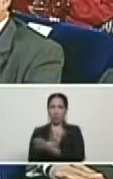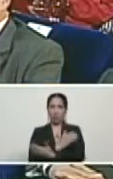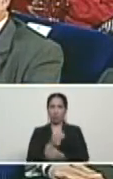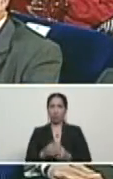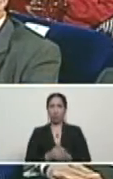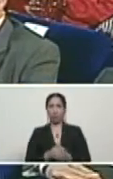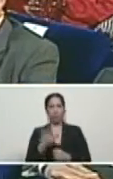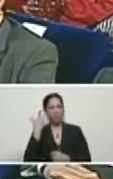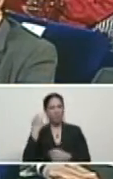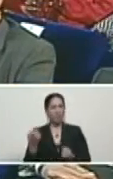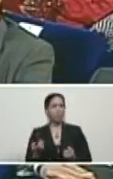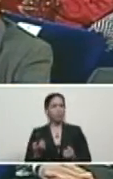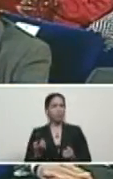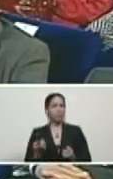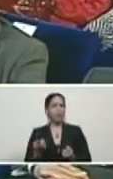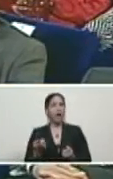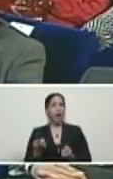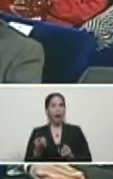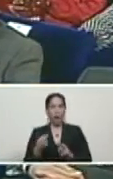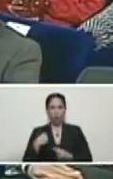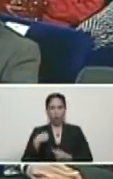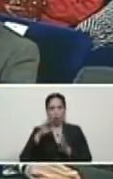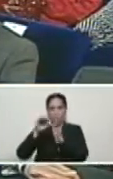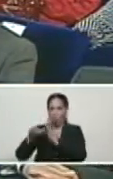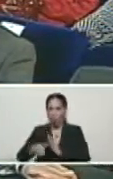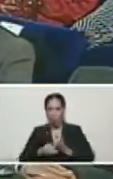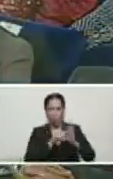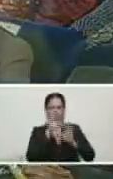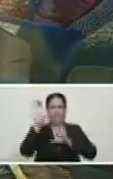¿Para qué? Para el reparto de países, de regiones.